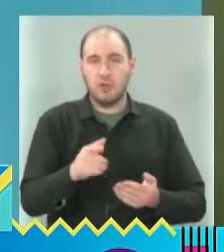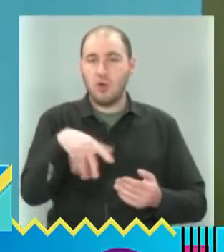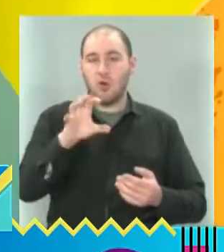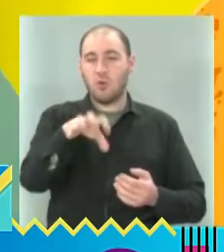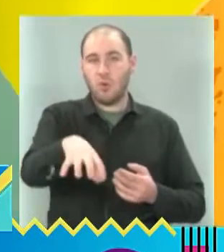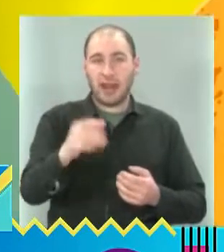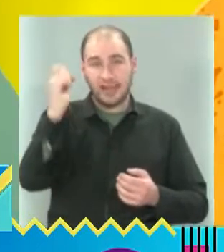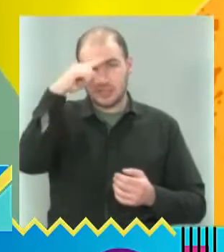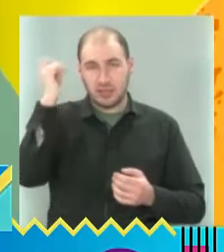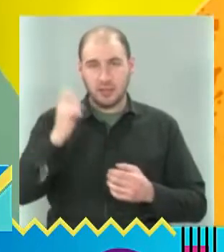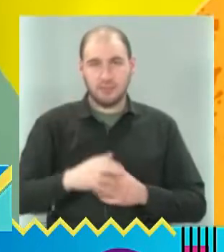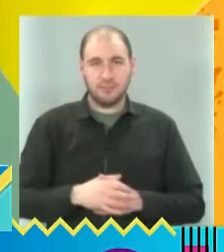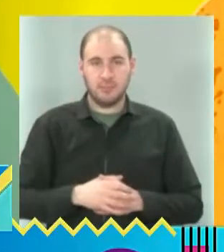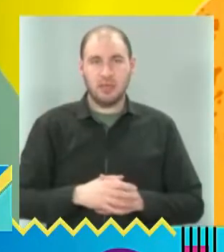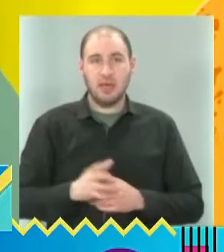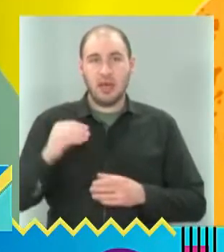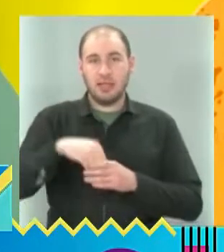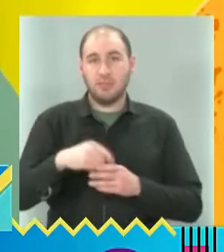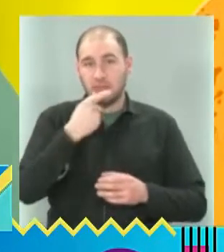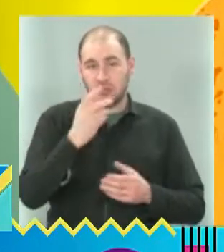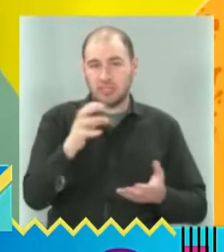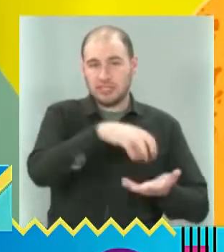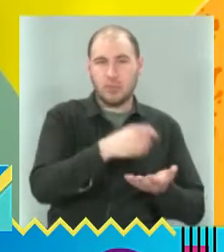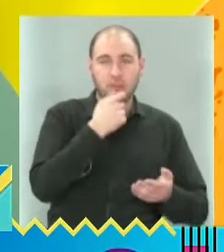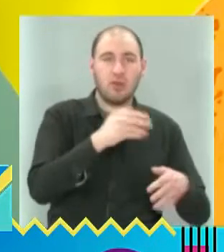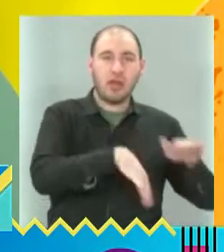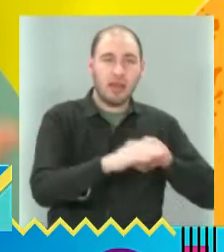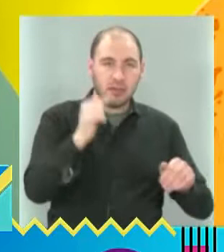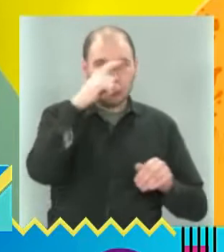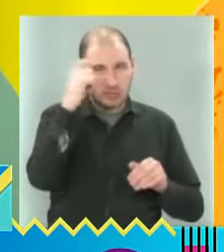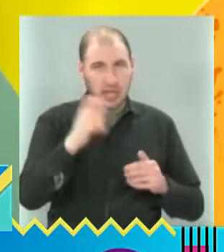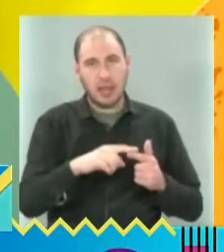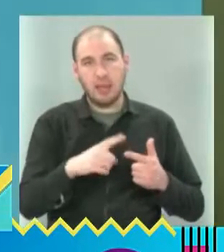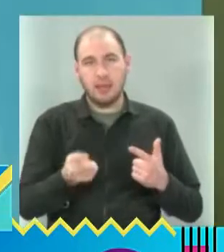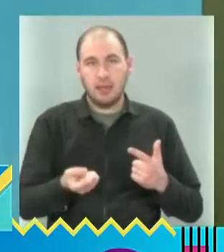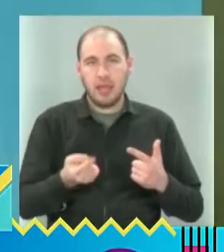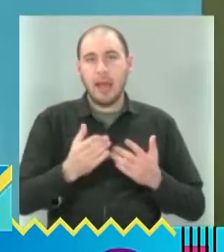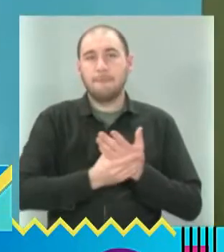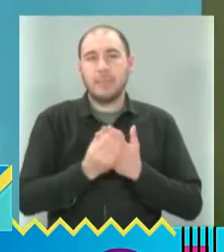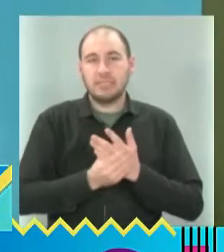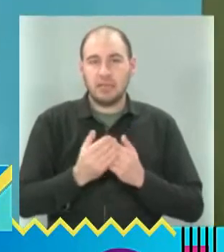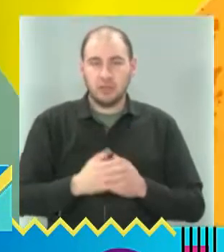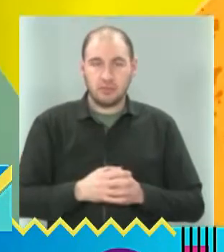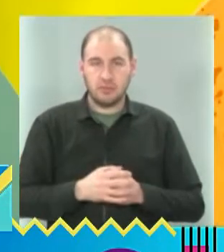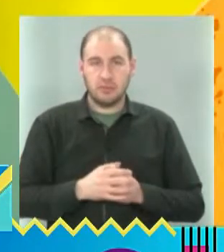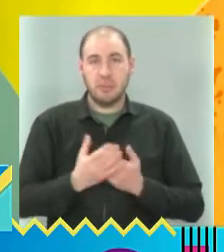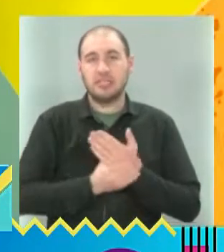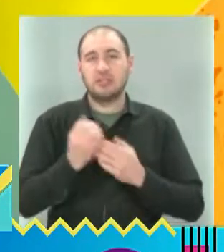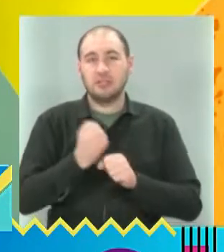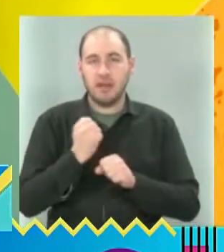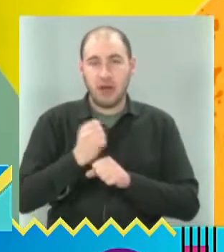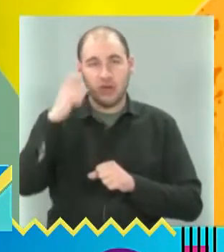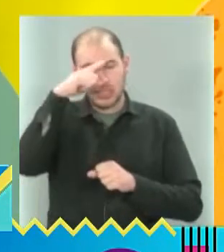organismos nacionales que tienen sede en la provincia, por ejemplo, Vialidad Nacional, Ministerio de Trabajo